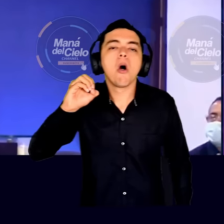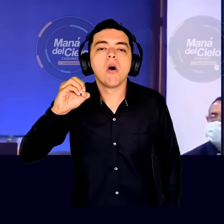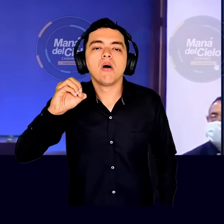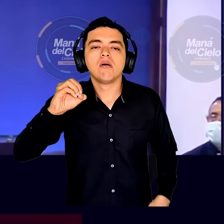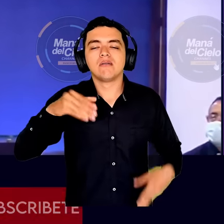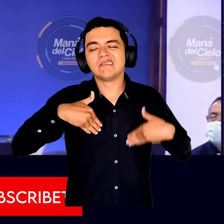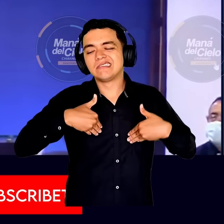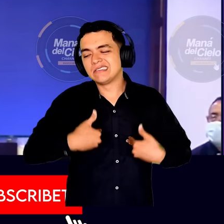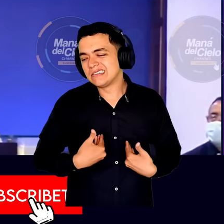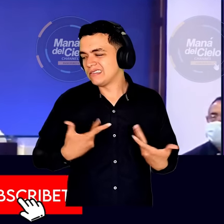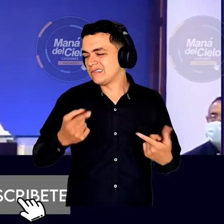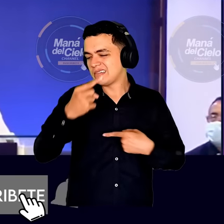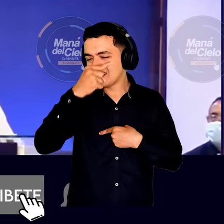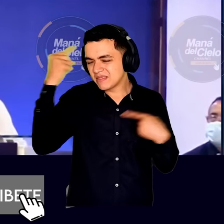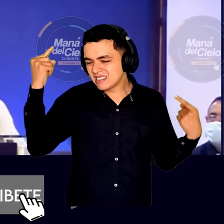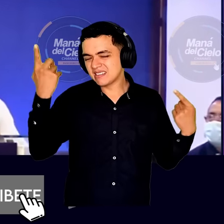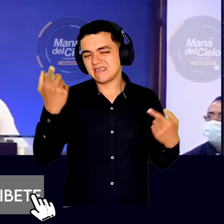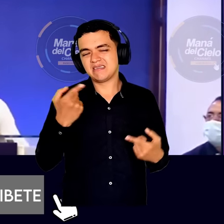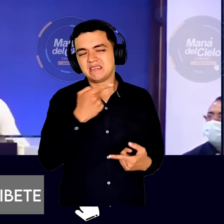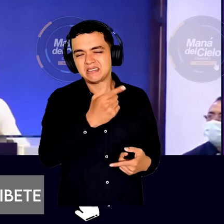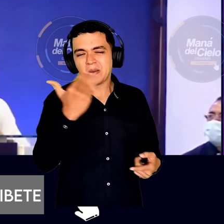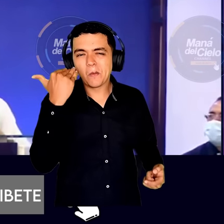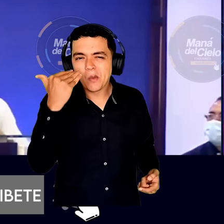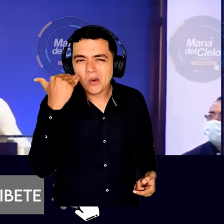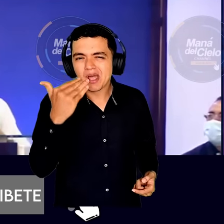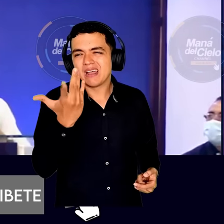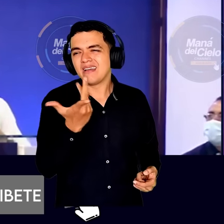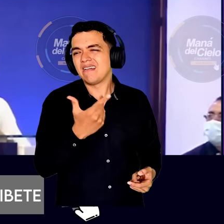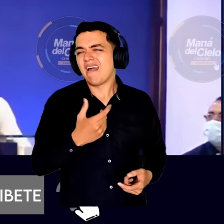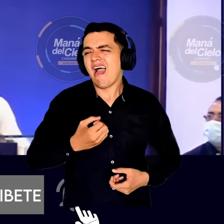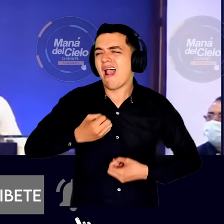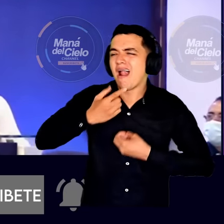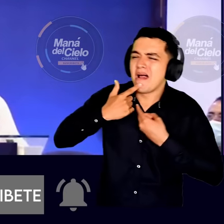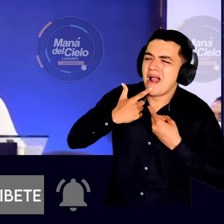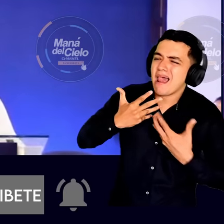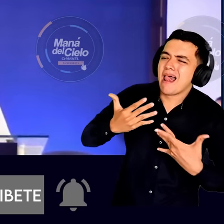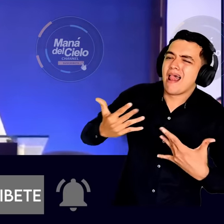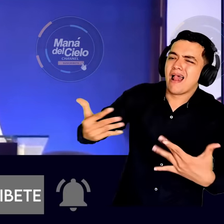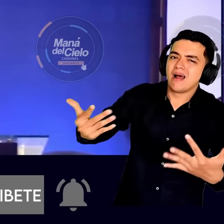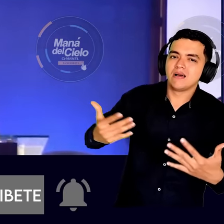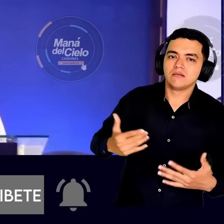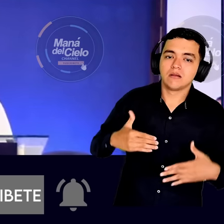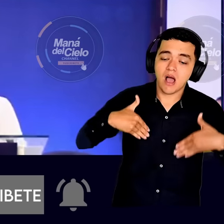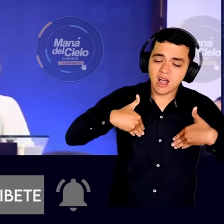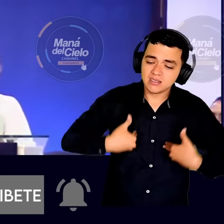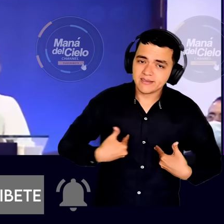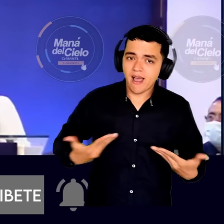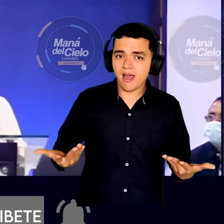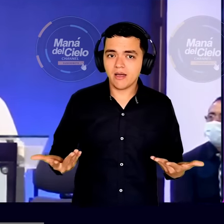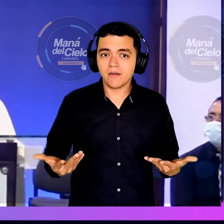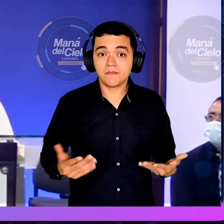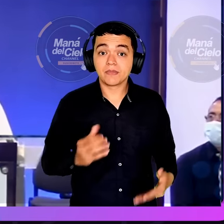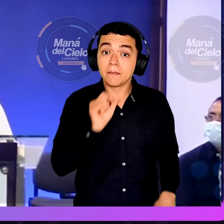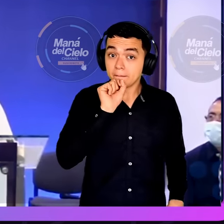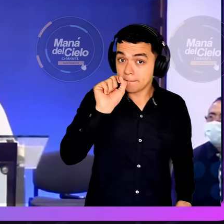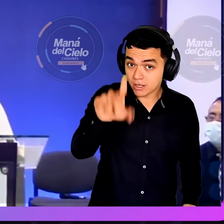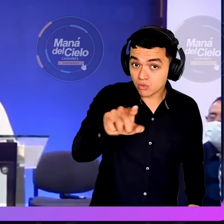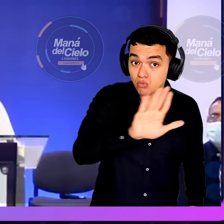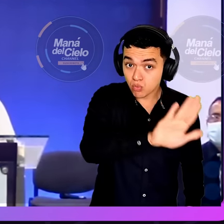esposa, sino que encuentra a una doña Ramona que se levanta con los pelos parados a gritar, a insultar, ese hombre